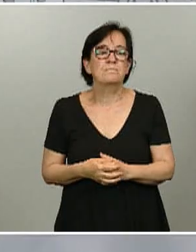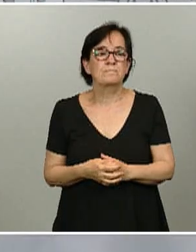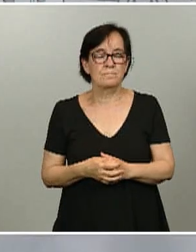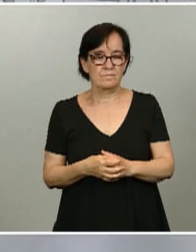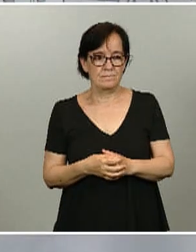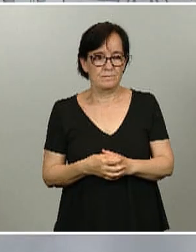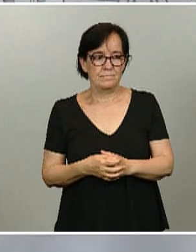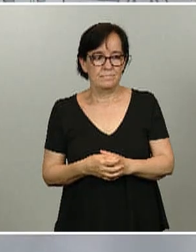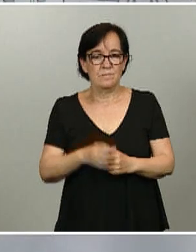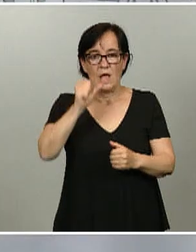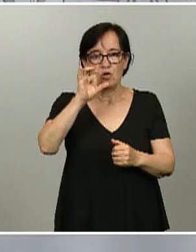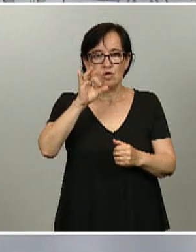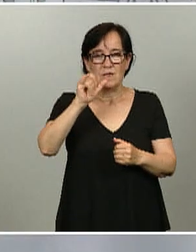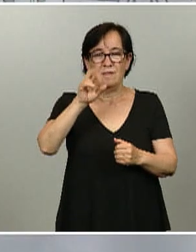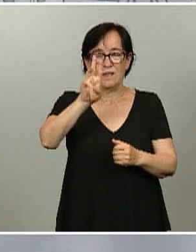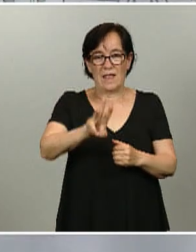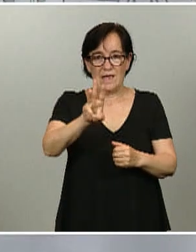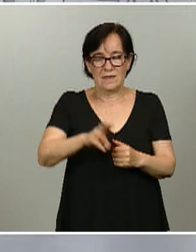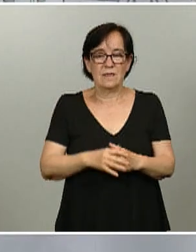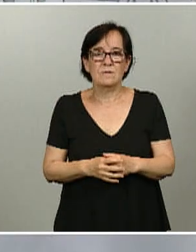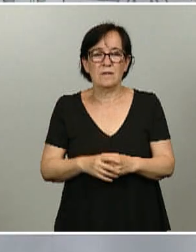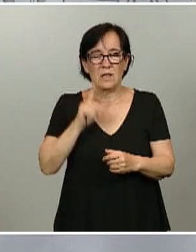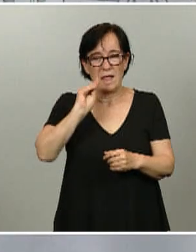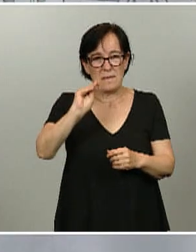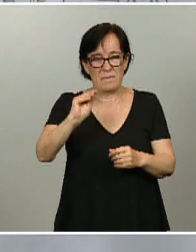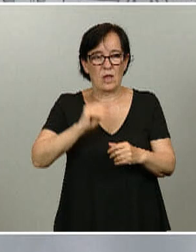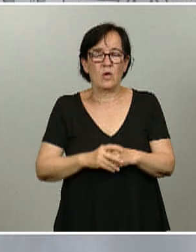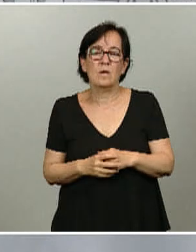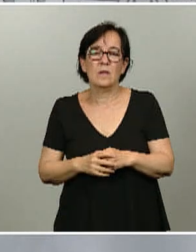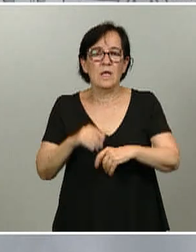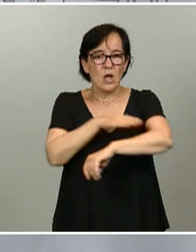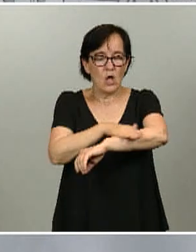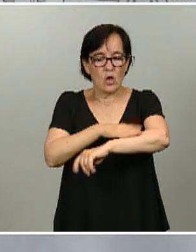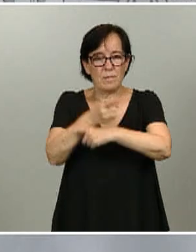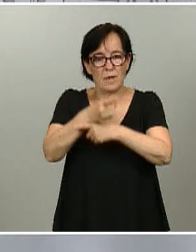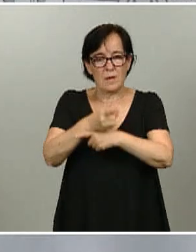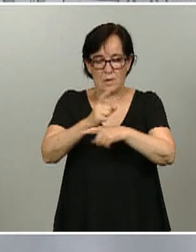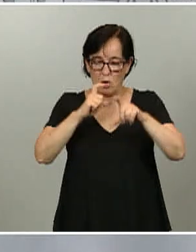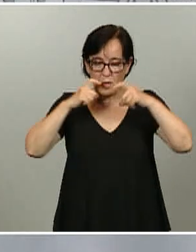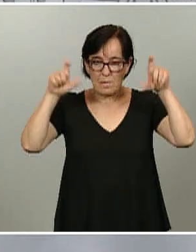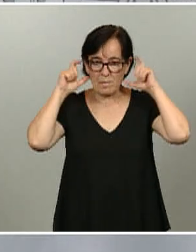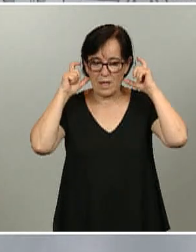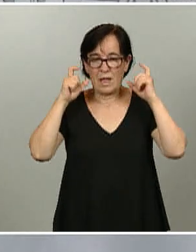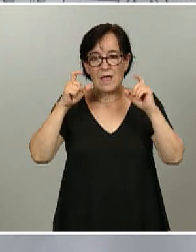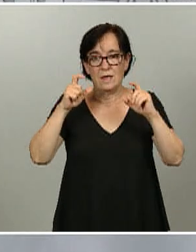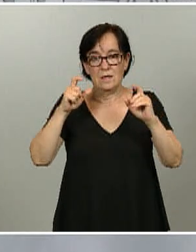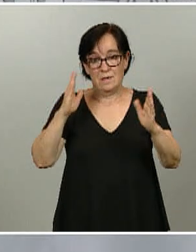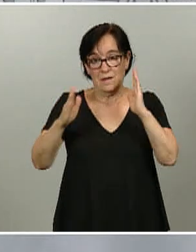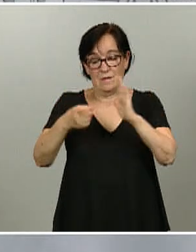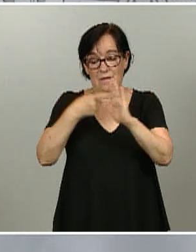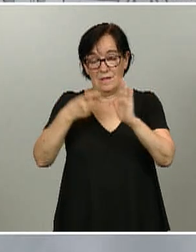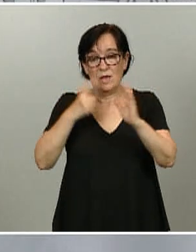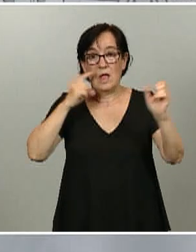Press le pregunta, también en relación con esto, el Gobierno ha hecho obligatorio el uso de la mascarilla durante la desescalada y tras la aprobación del nuevo